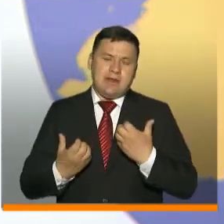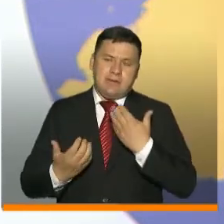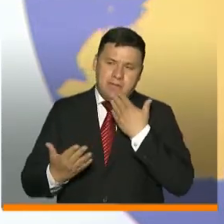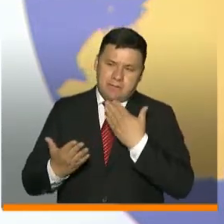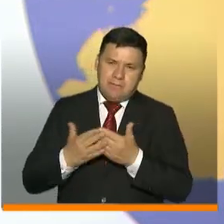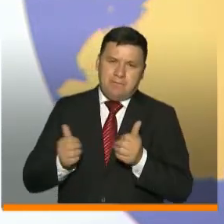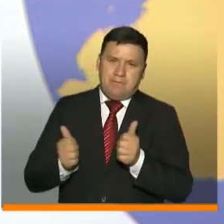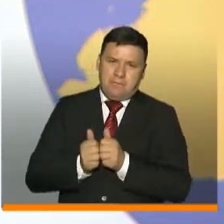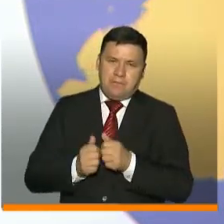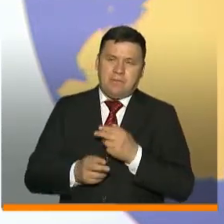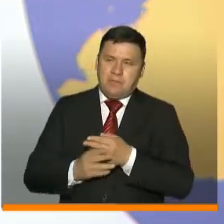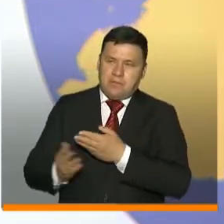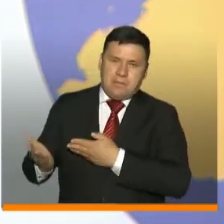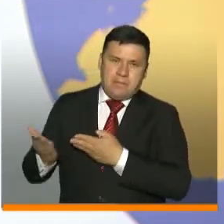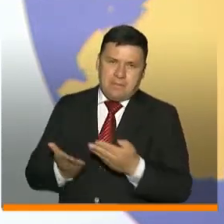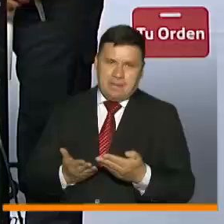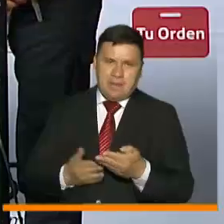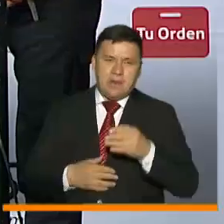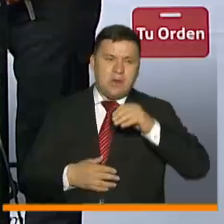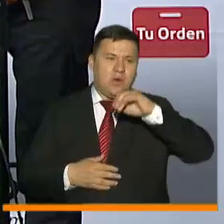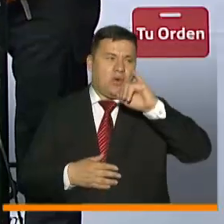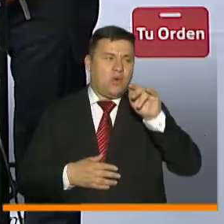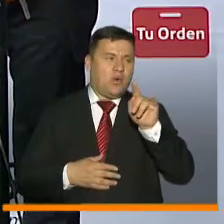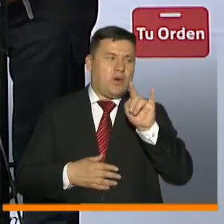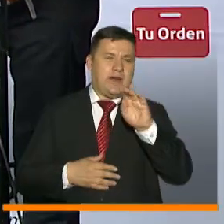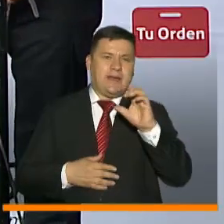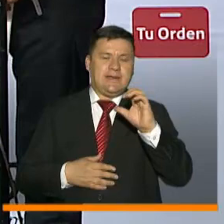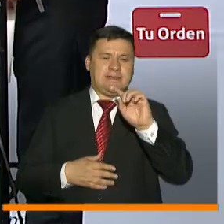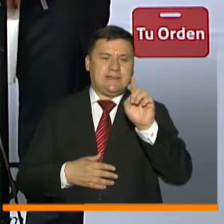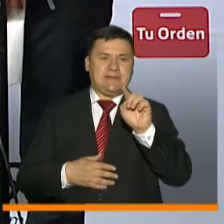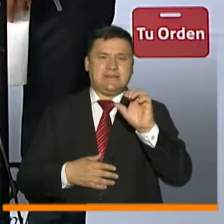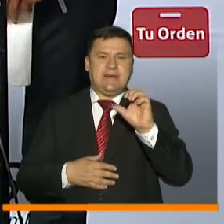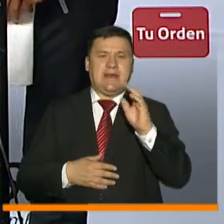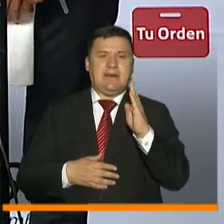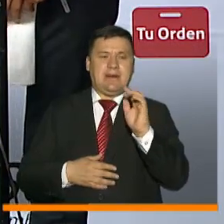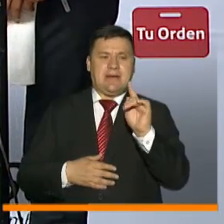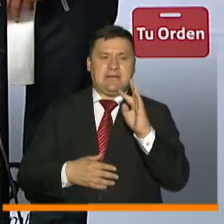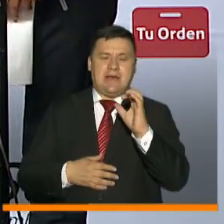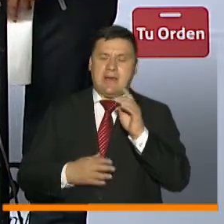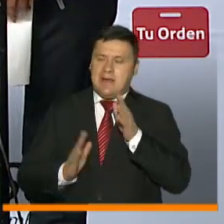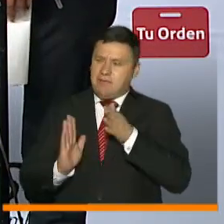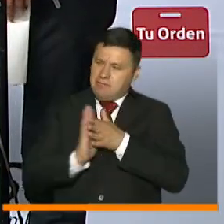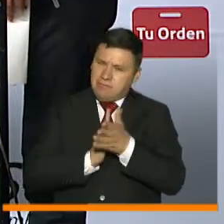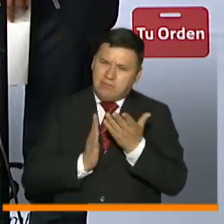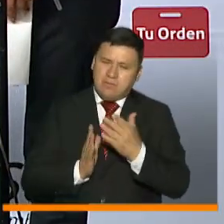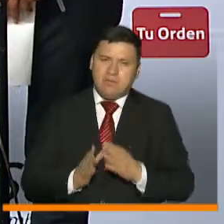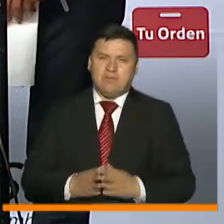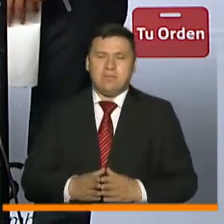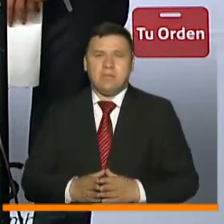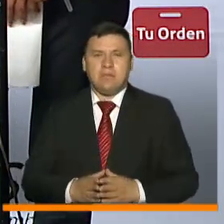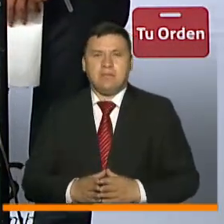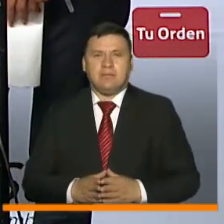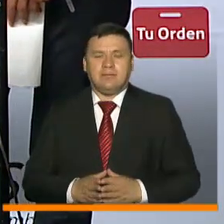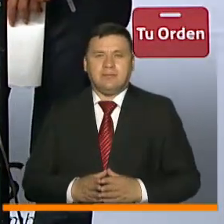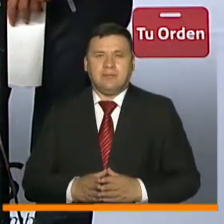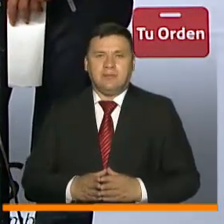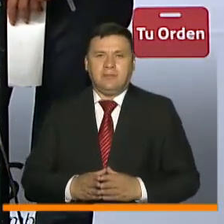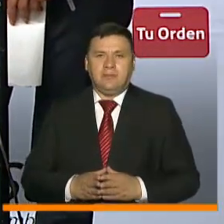hoy también acá la bienvenida a Juan Sebastián para que nos cuente sobre esa visita.